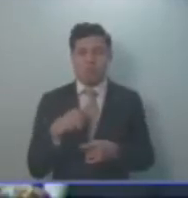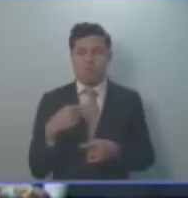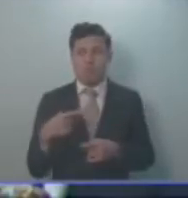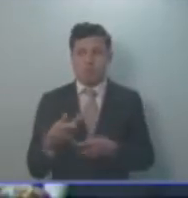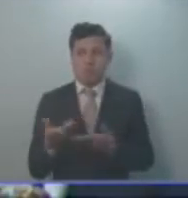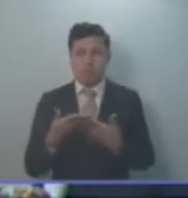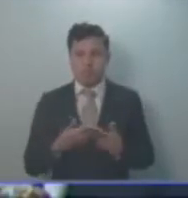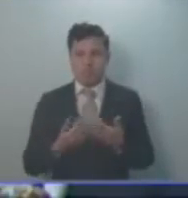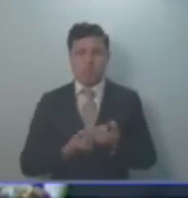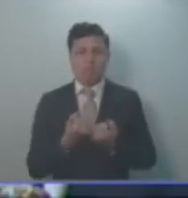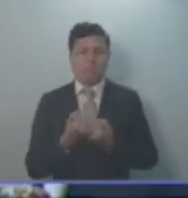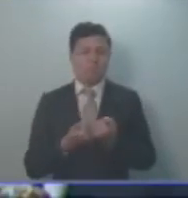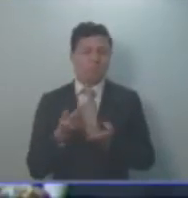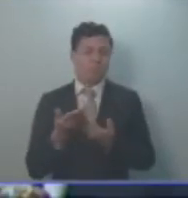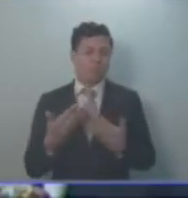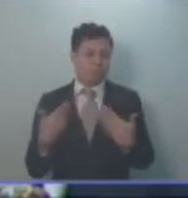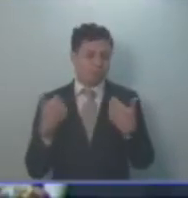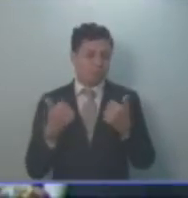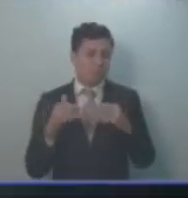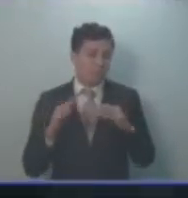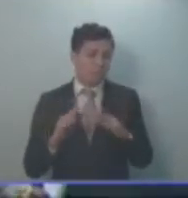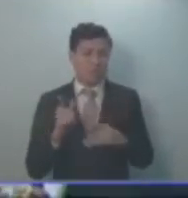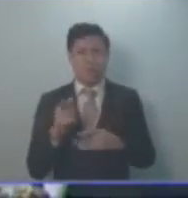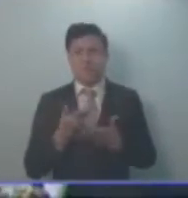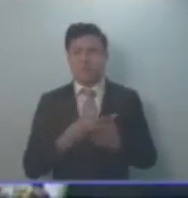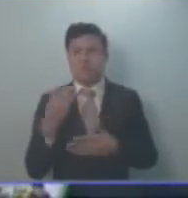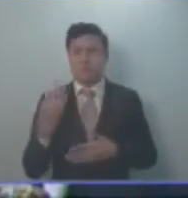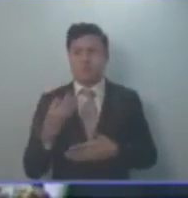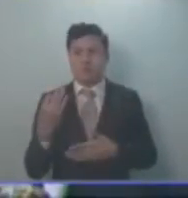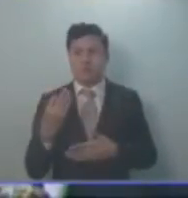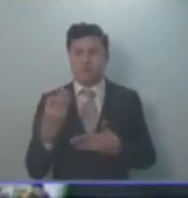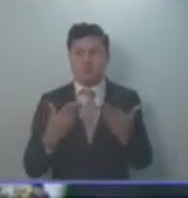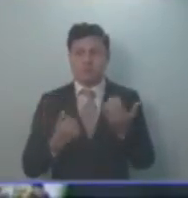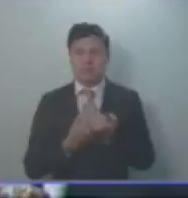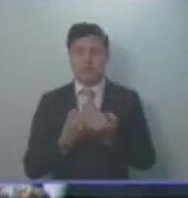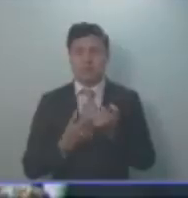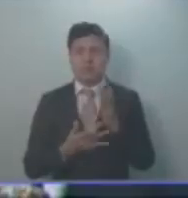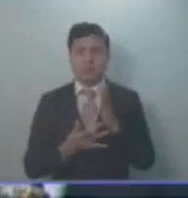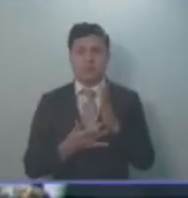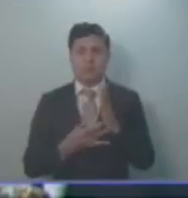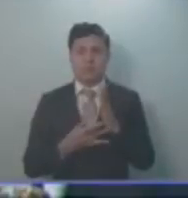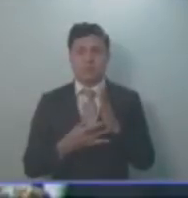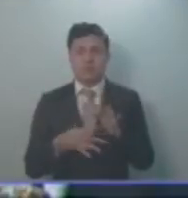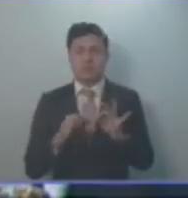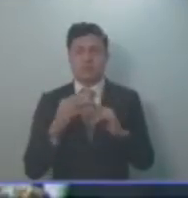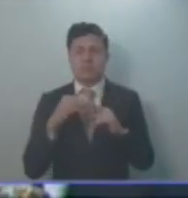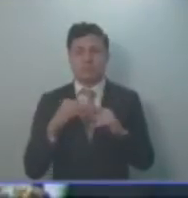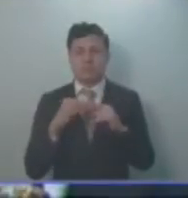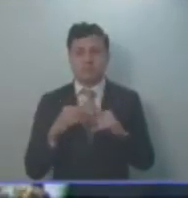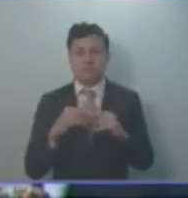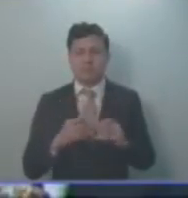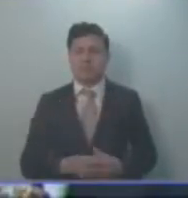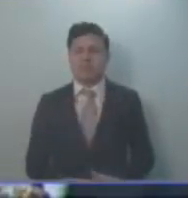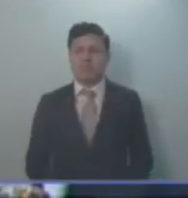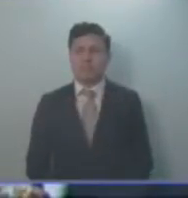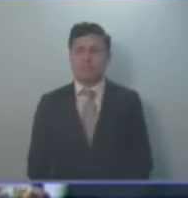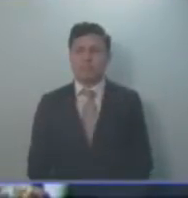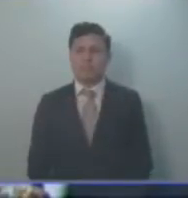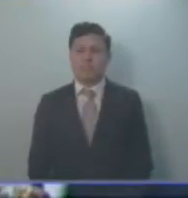y rehabilitación o que necesiten una atención técnica y médica especializada,